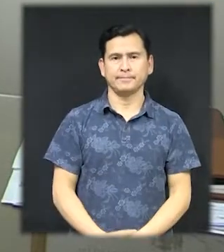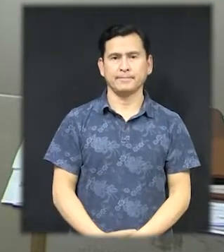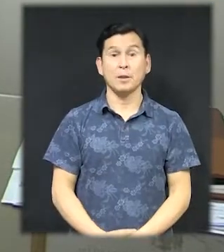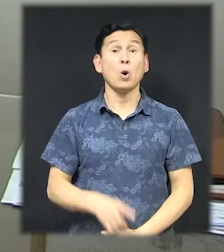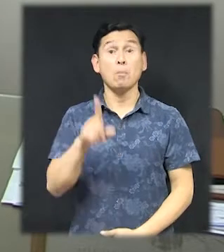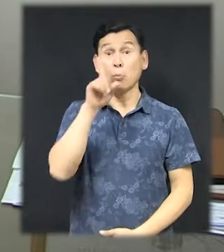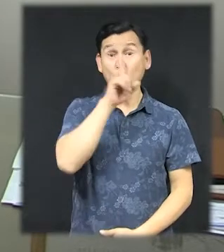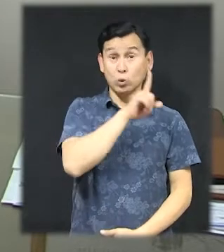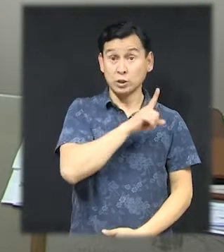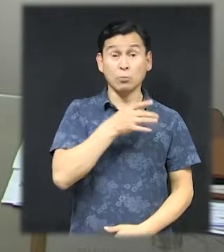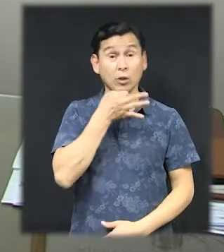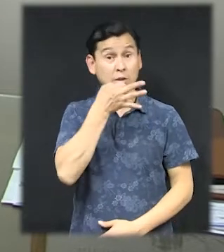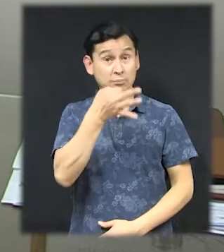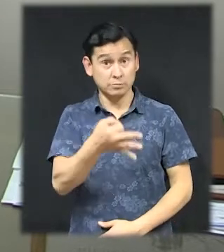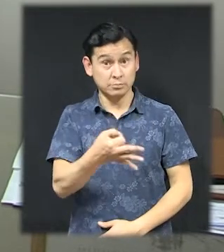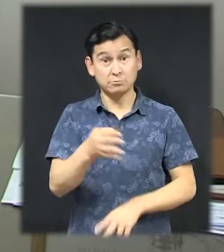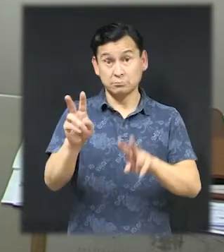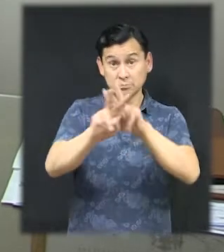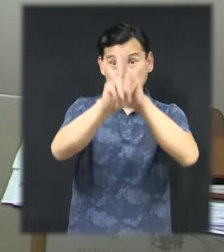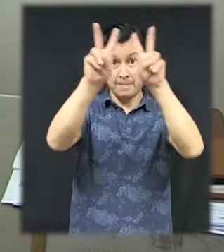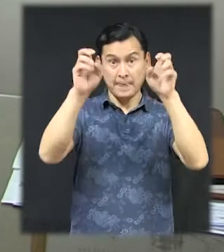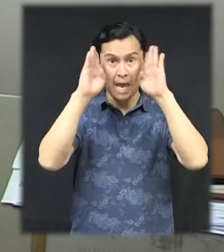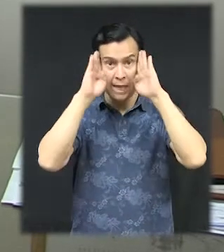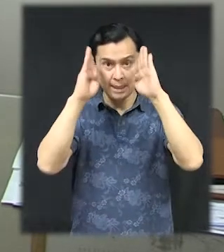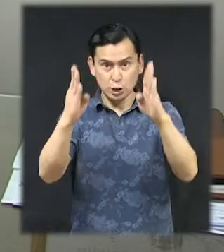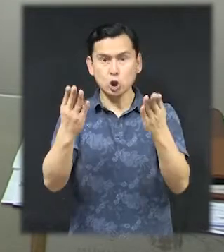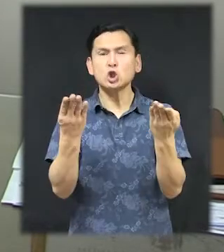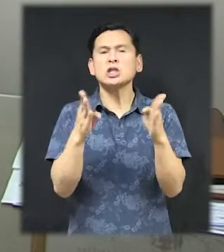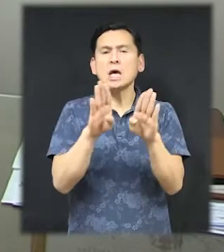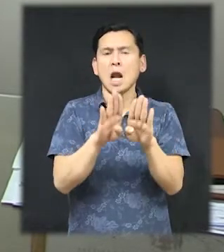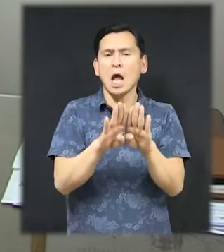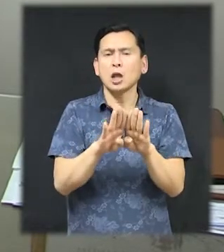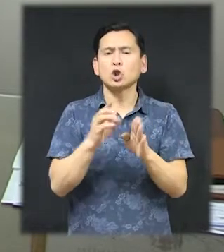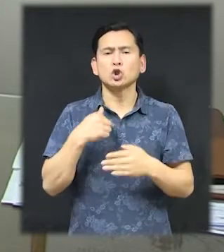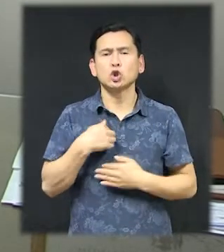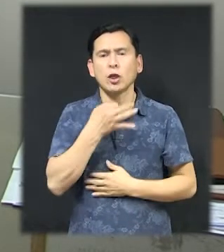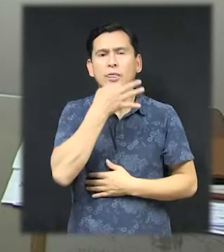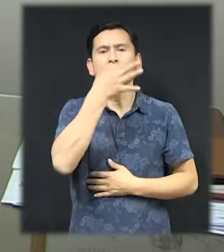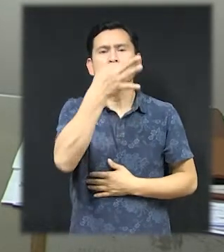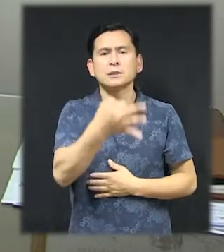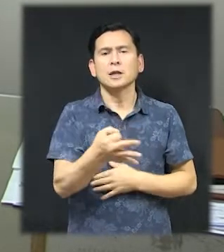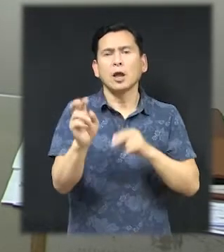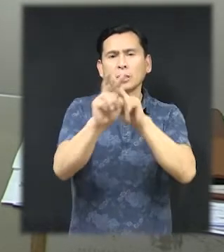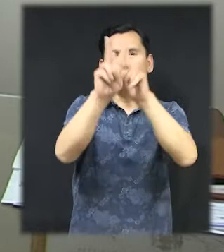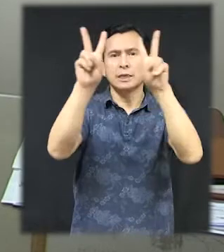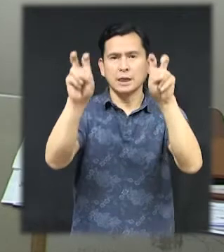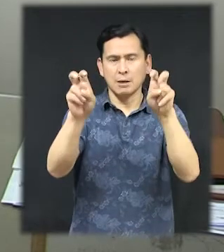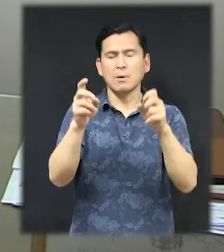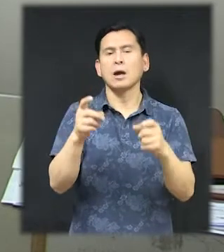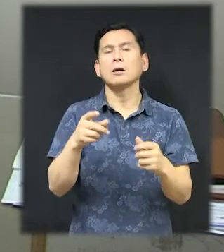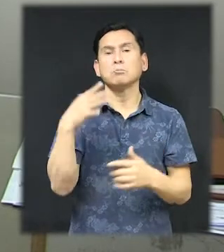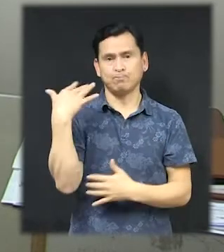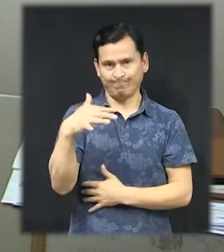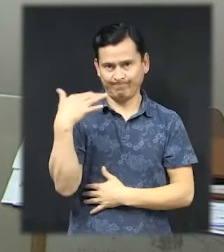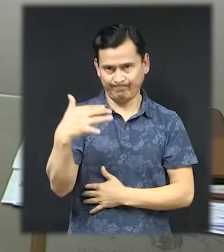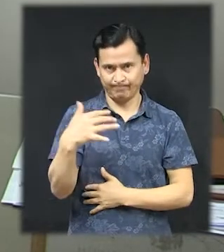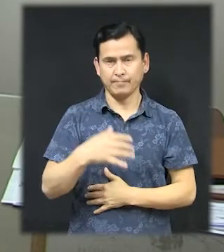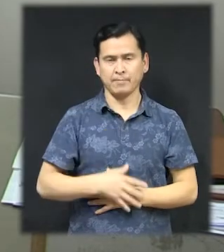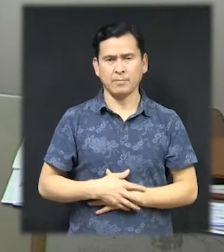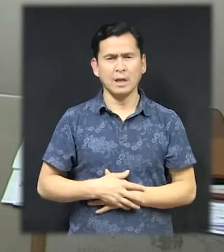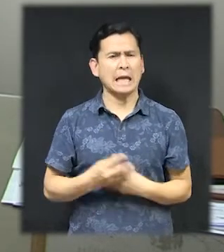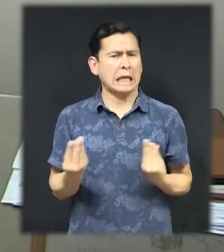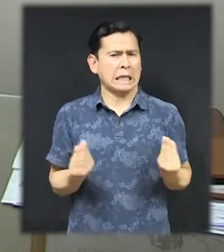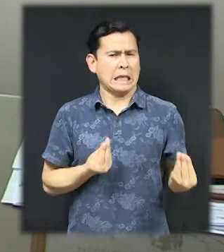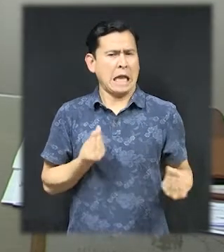Finalmente, en el ámbito de la atención cerrada quisiera referirme a un tema de interés público. ¿Qué ha pasado con